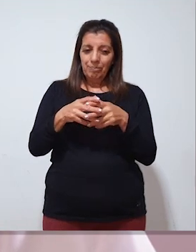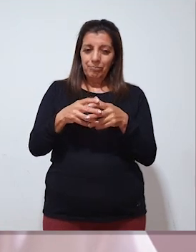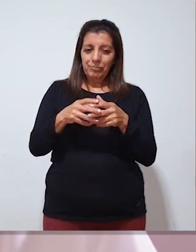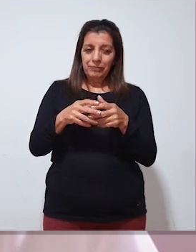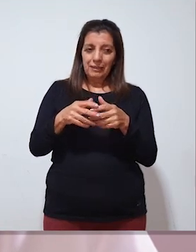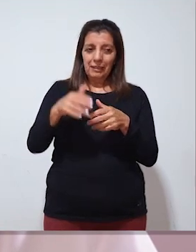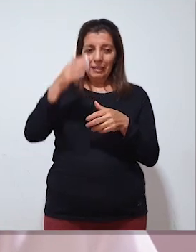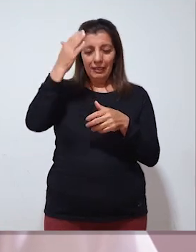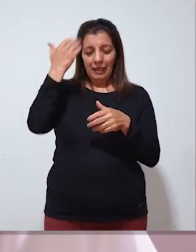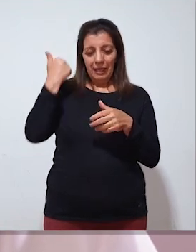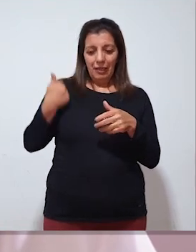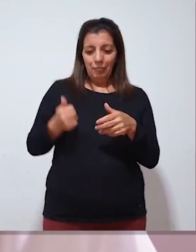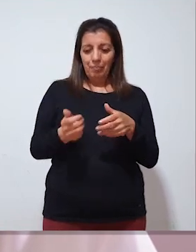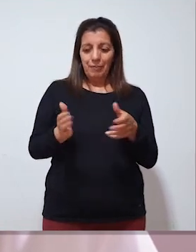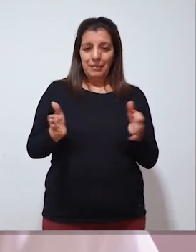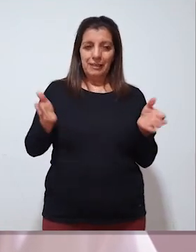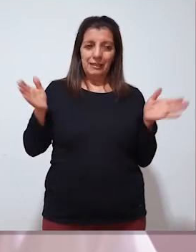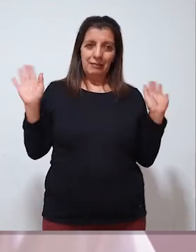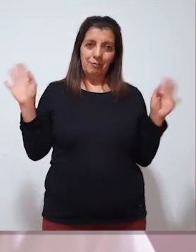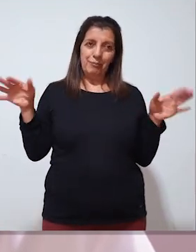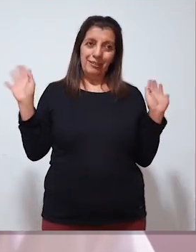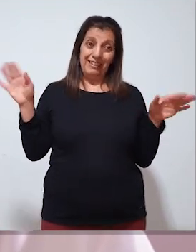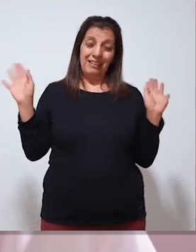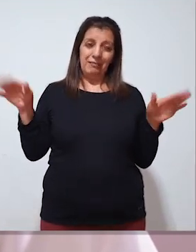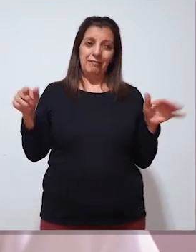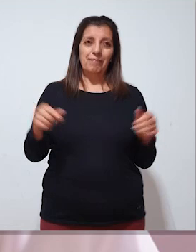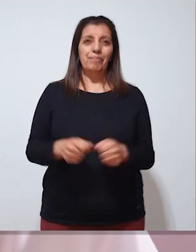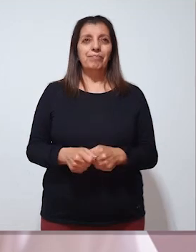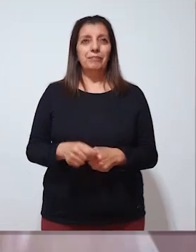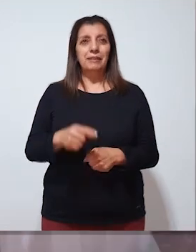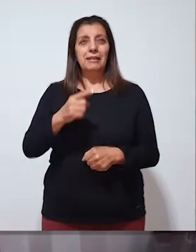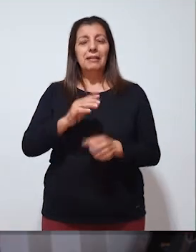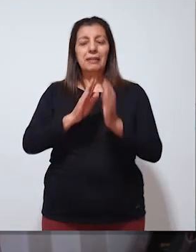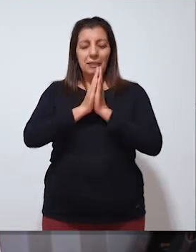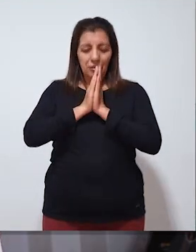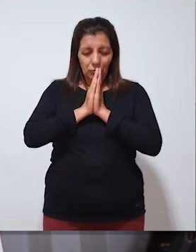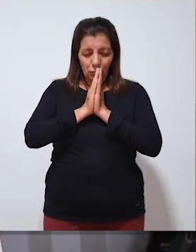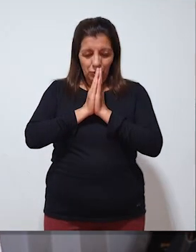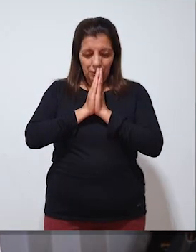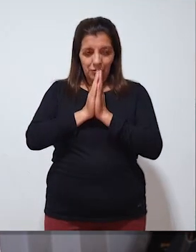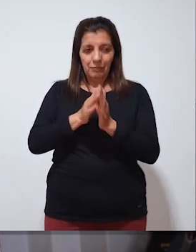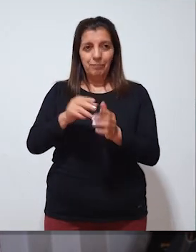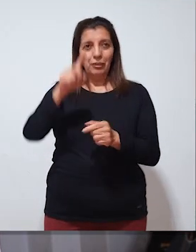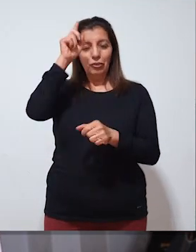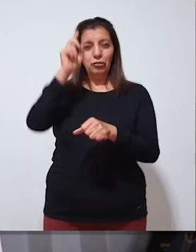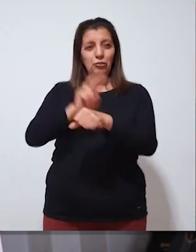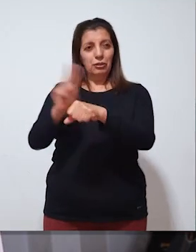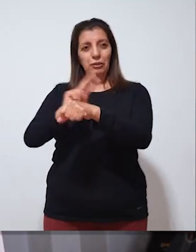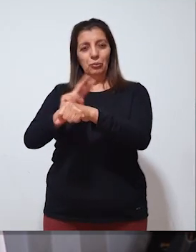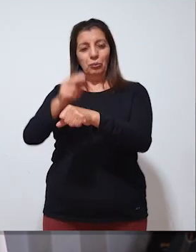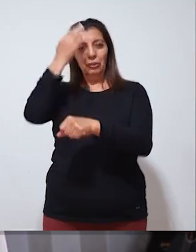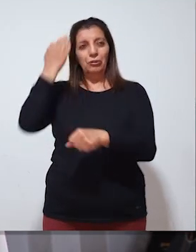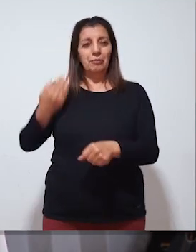ahora nuestra plegaria. Dios te salve, María, llena eres de gracia, el Señor